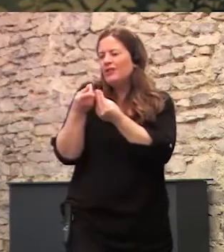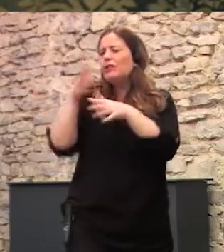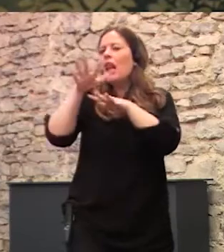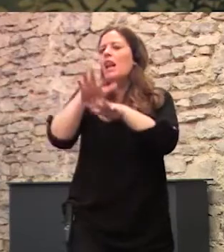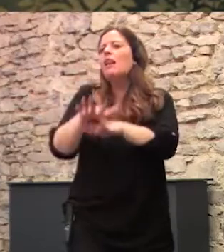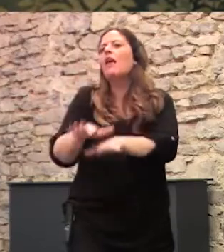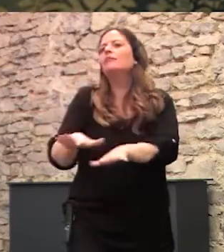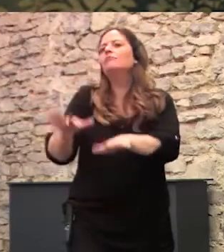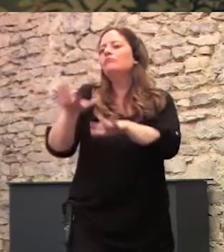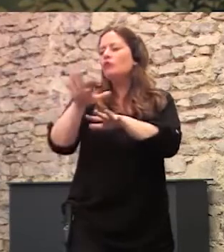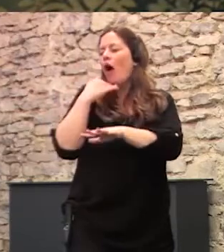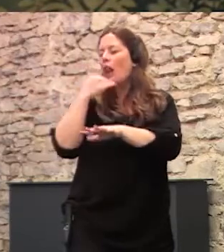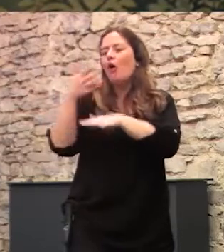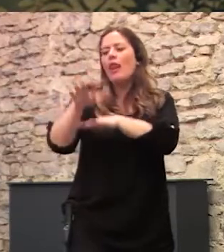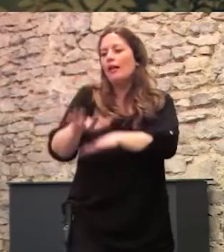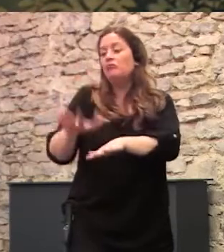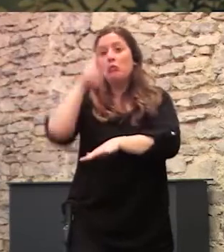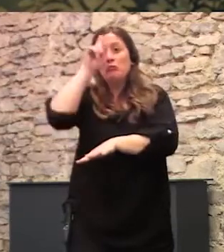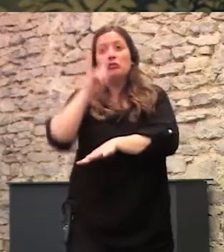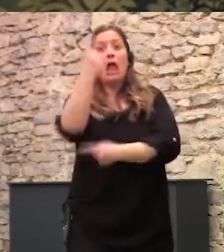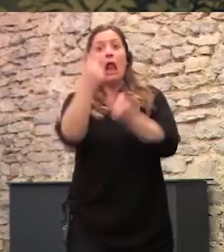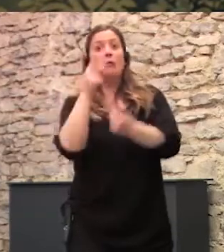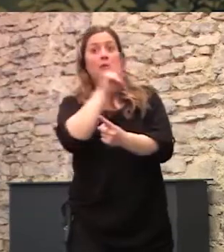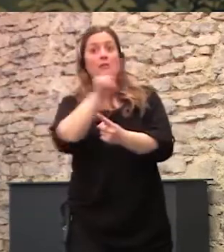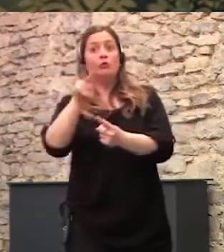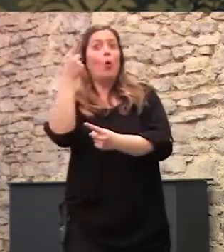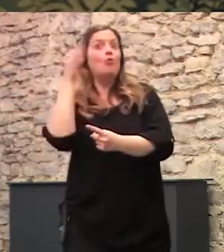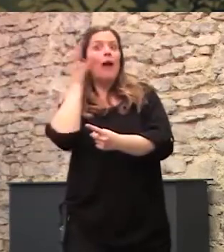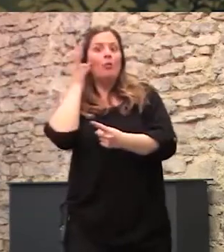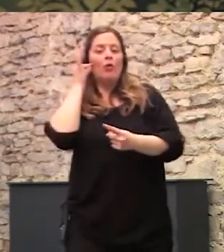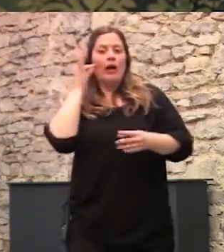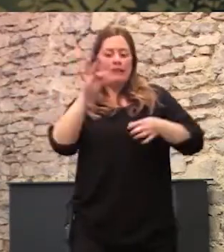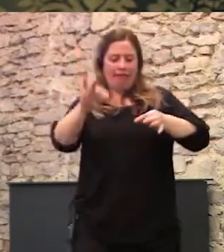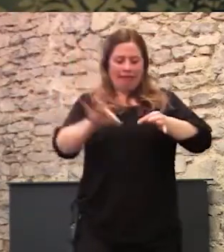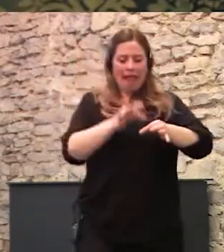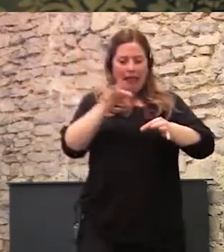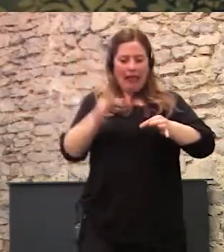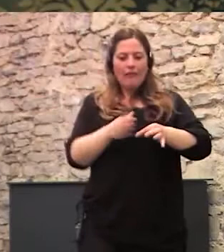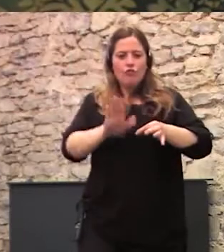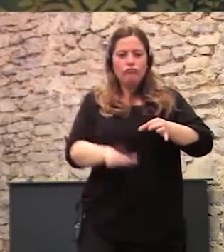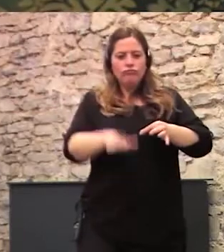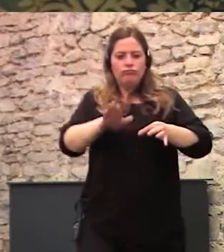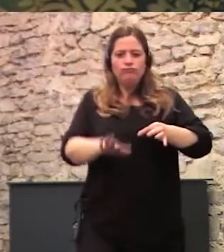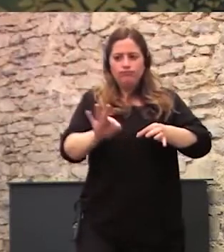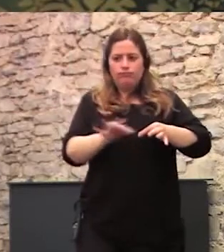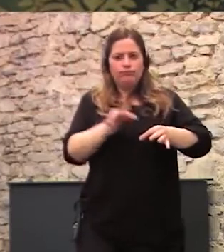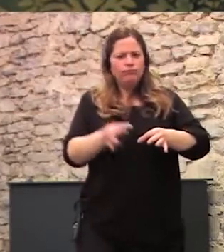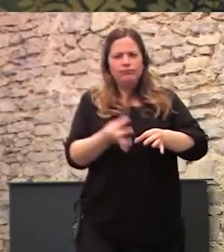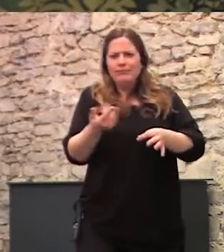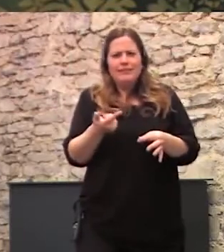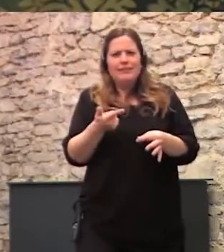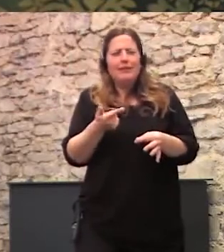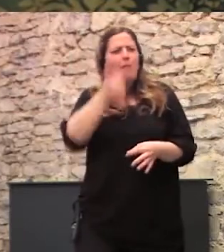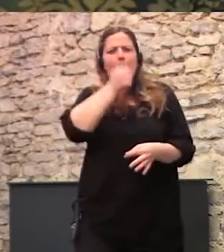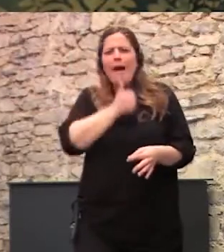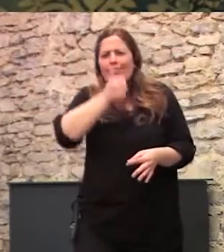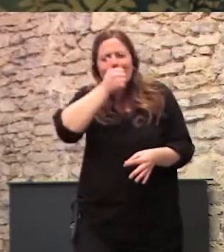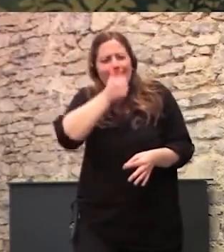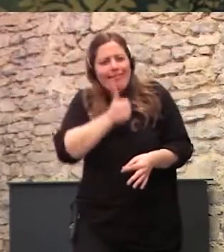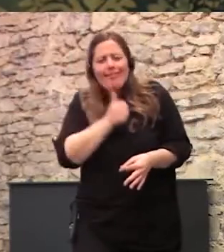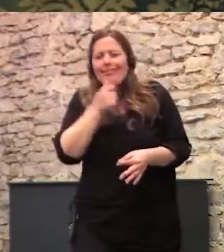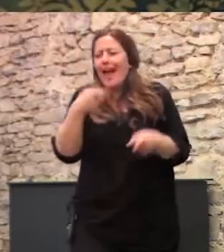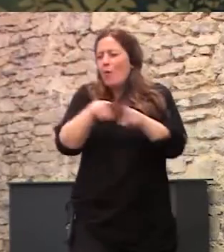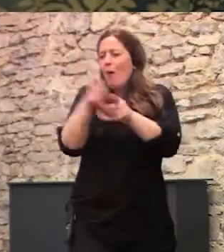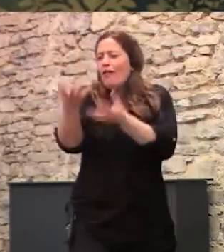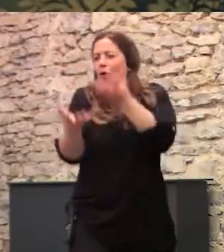que, no sé si alguien ha visto a una mujer tejiendo, es una cosa lenta, de paciencia, de cocina, de, ¿no?, con